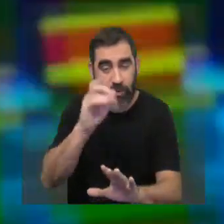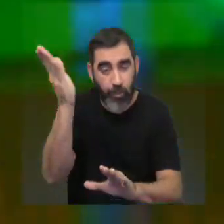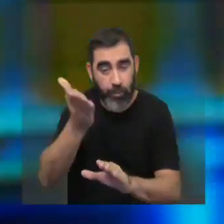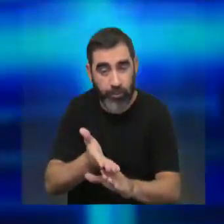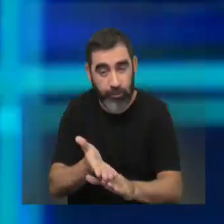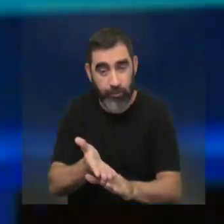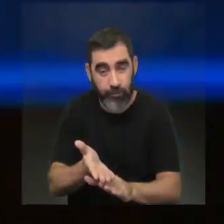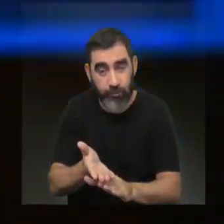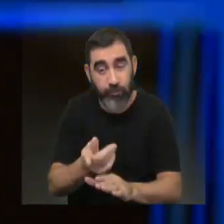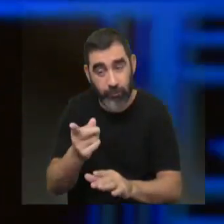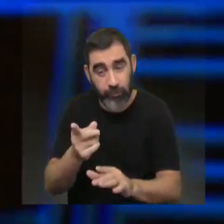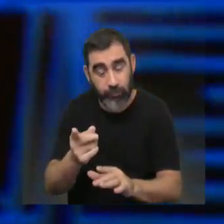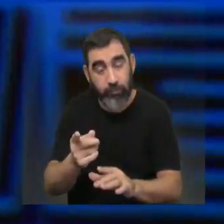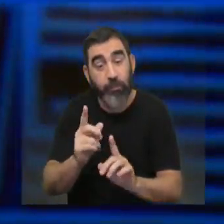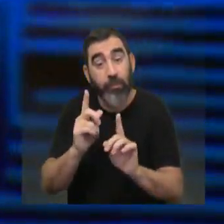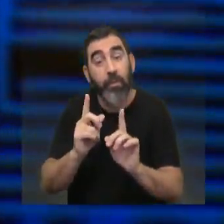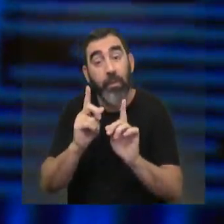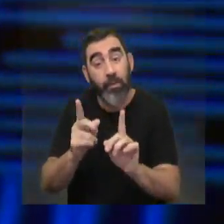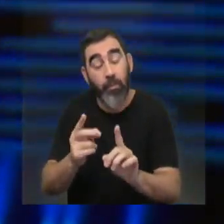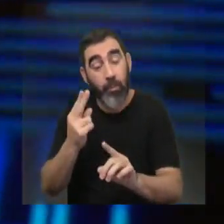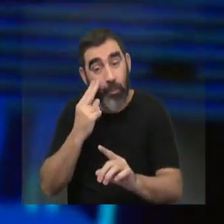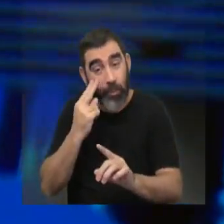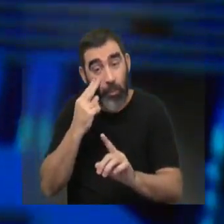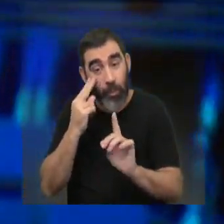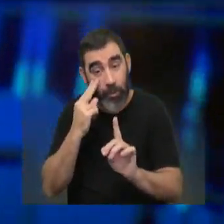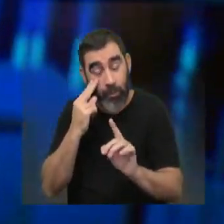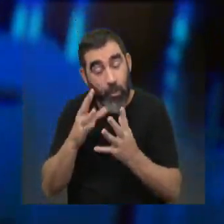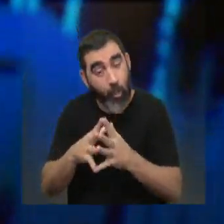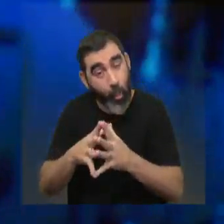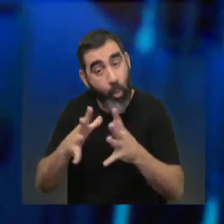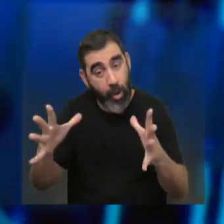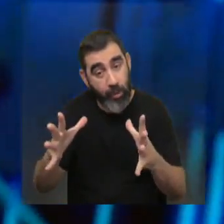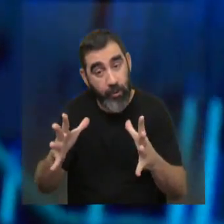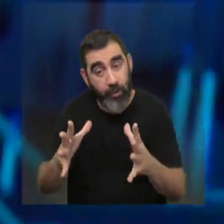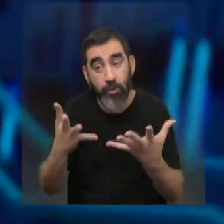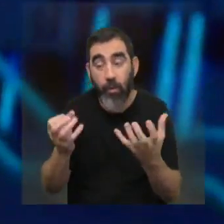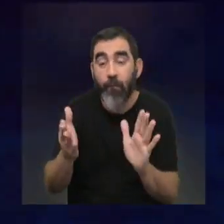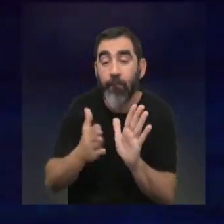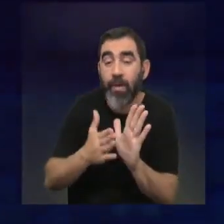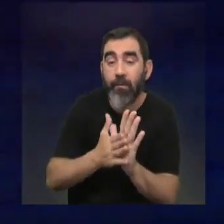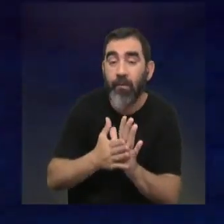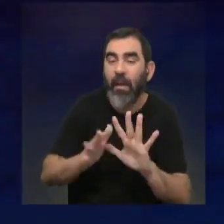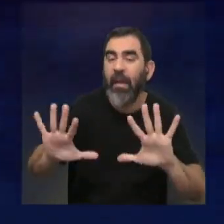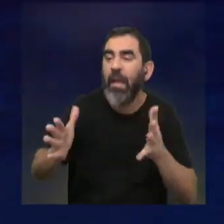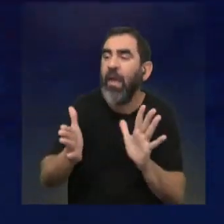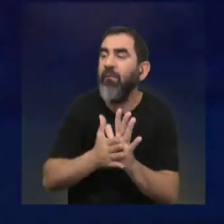es tremendamente atractivo, pero también es un problema enorme a la hora de decir quiero verificar qué